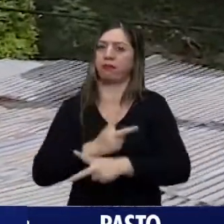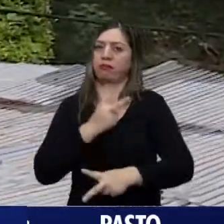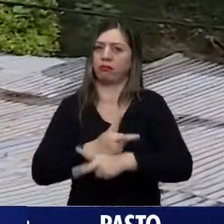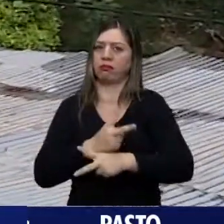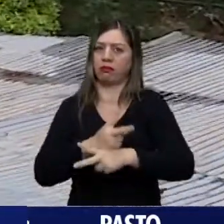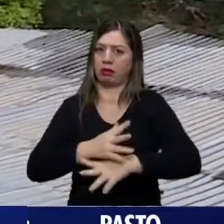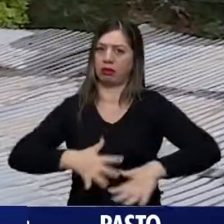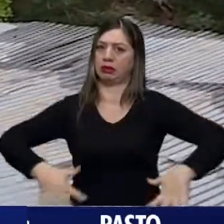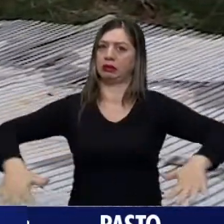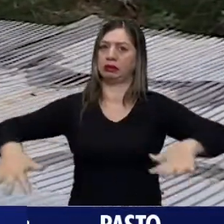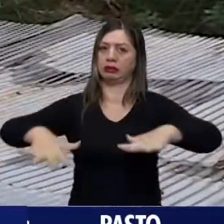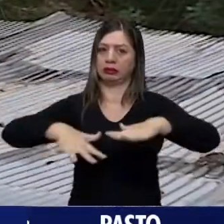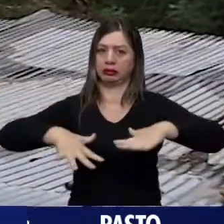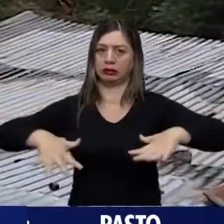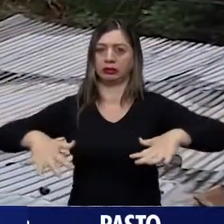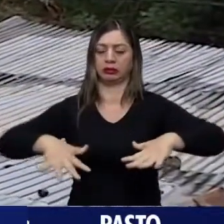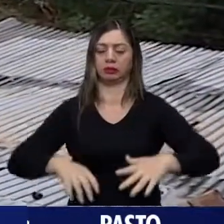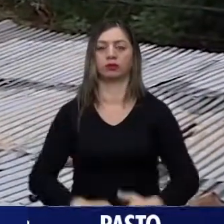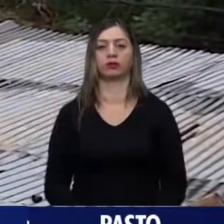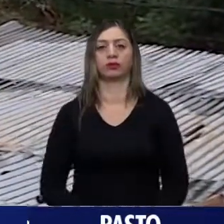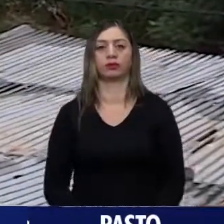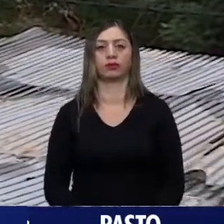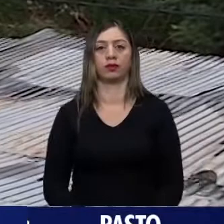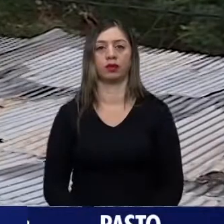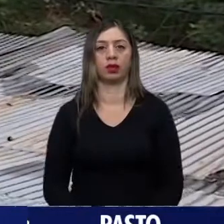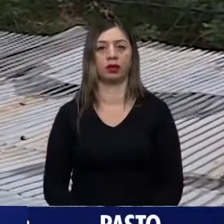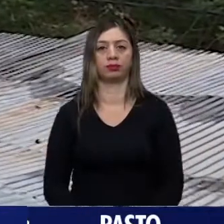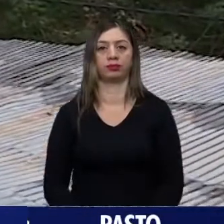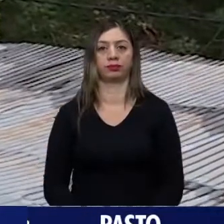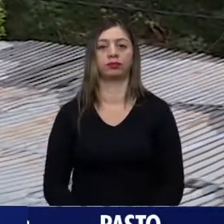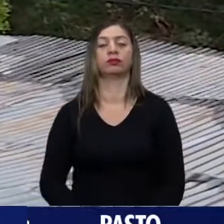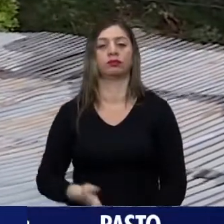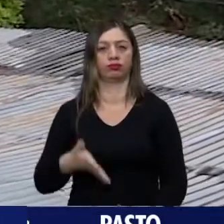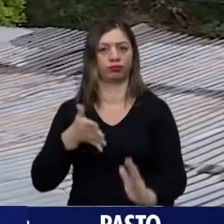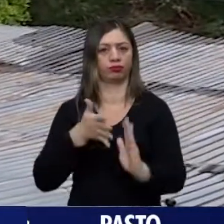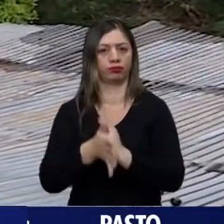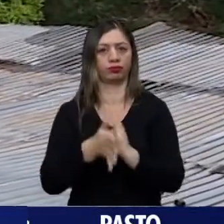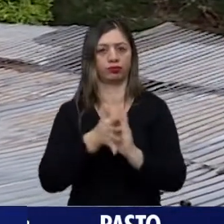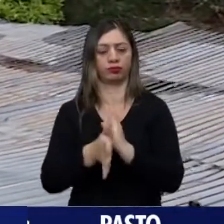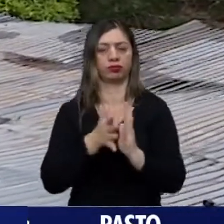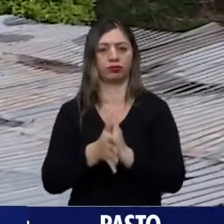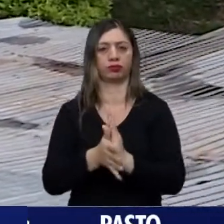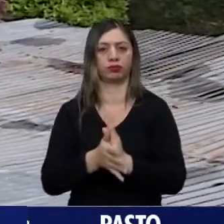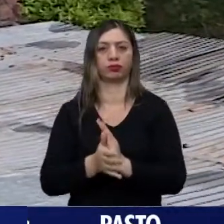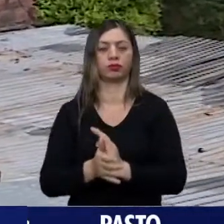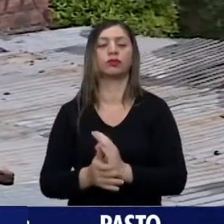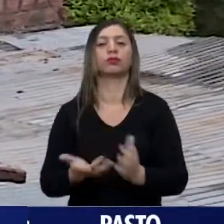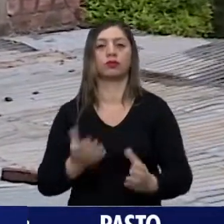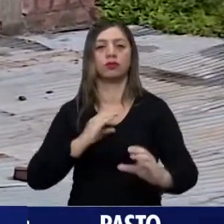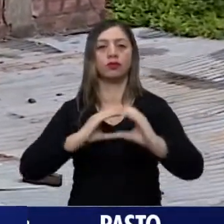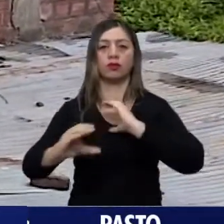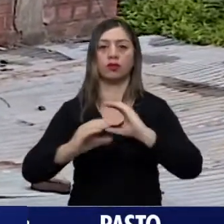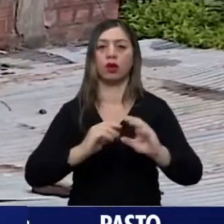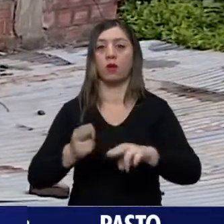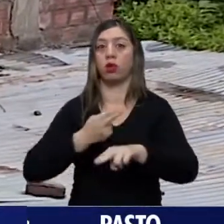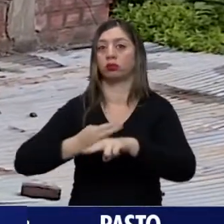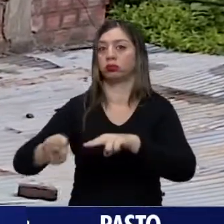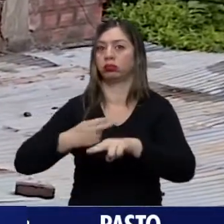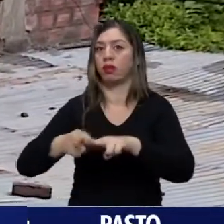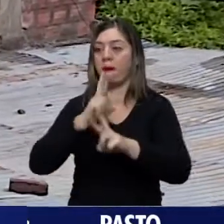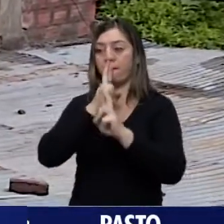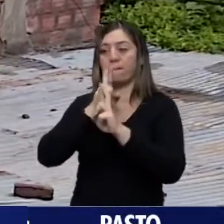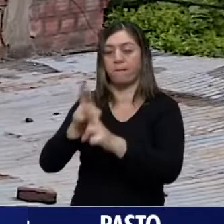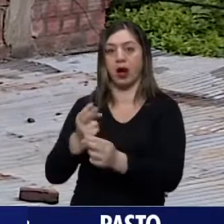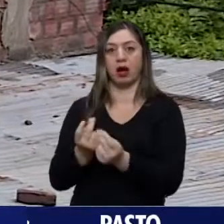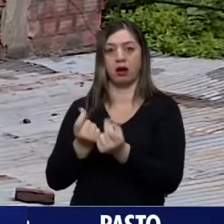se presenta justamente en esta zona. Nosotros seremos el puente para que prontamente puedan tener una respuesta